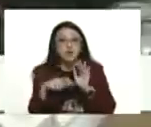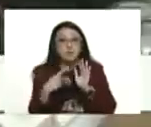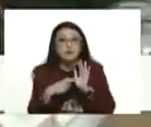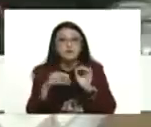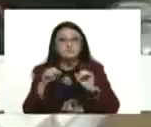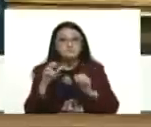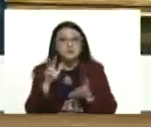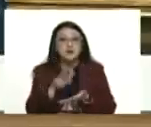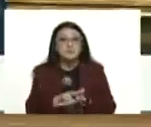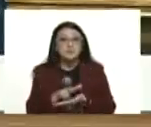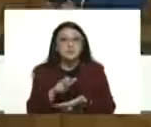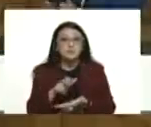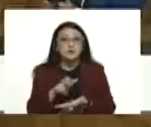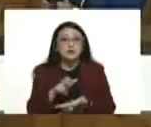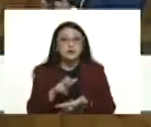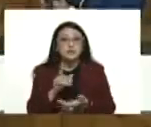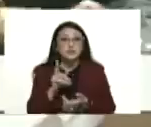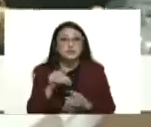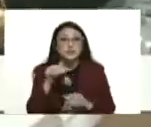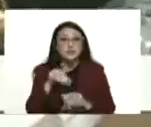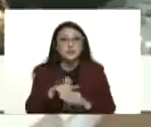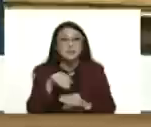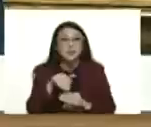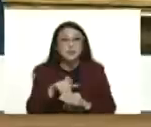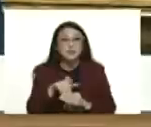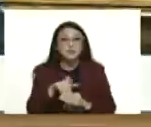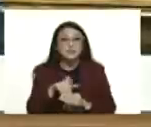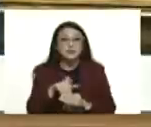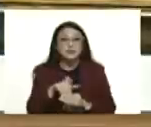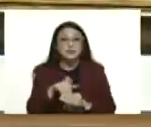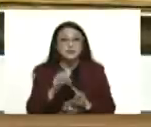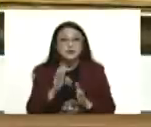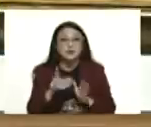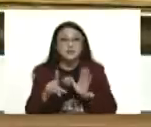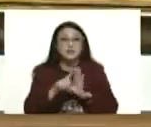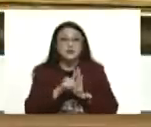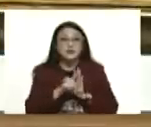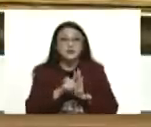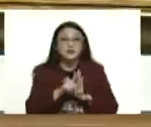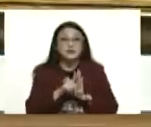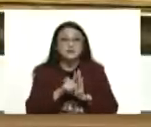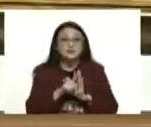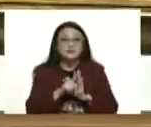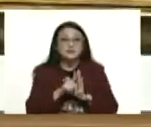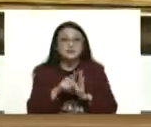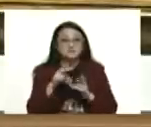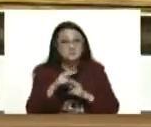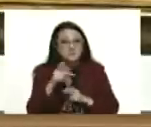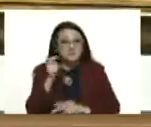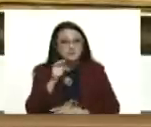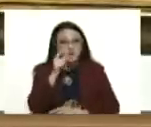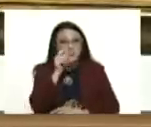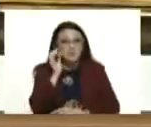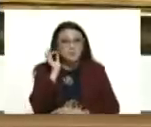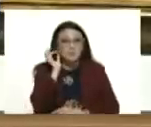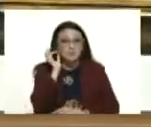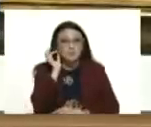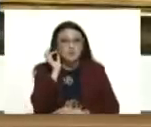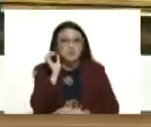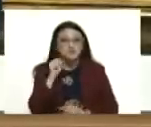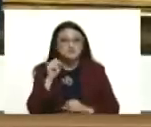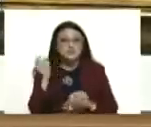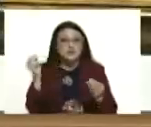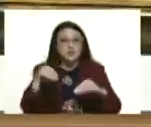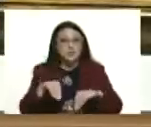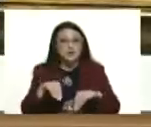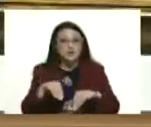Estoy obligado a votar el carácter orgánico de la ley. Las honorables diputadas y los honorables diputados que estén de